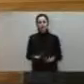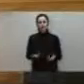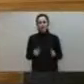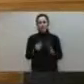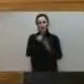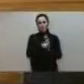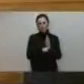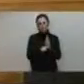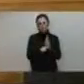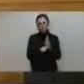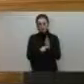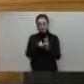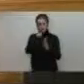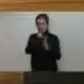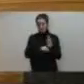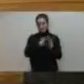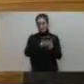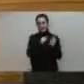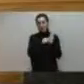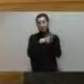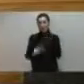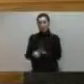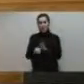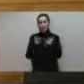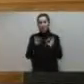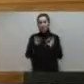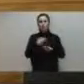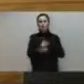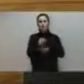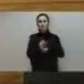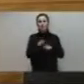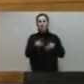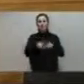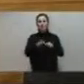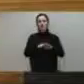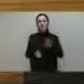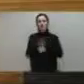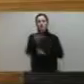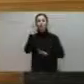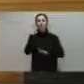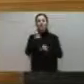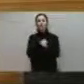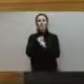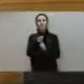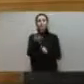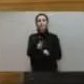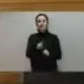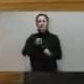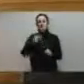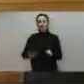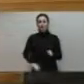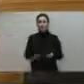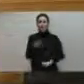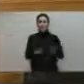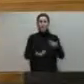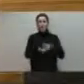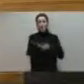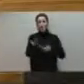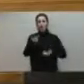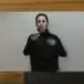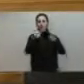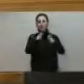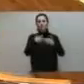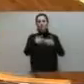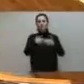medidas piensa adoptar para no discriminar los astilleros asturianos como fuente de creación de empleo y de riqueza para la región frente a otros sectores industriales? Muchas